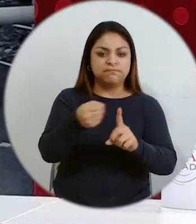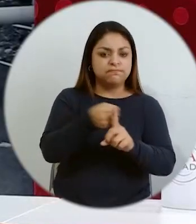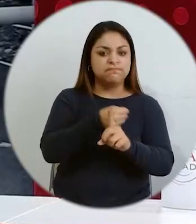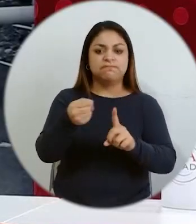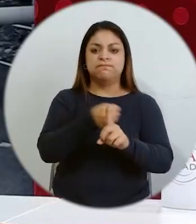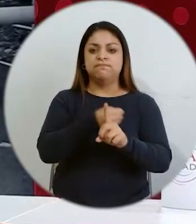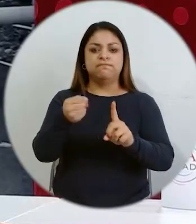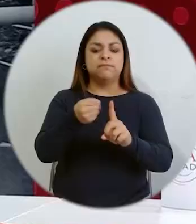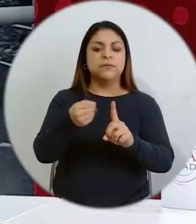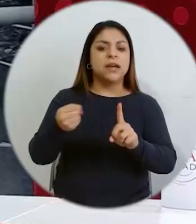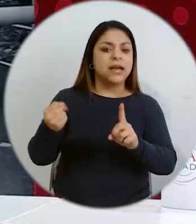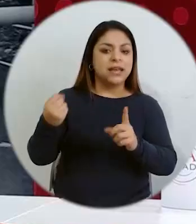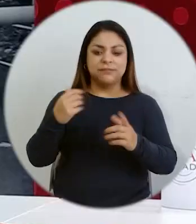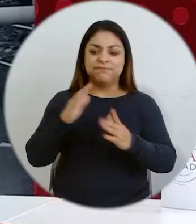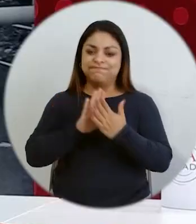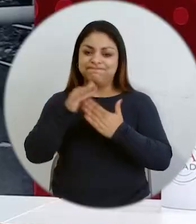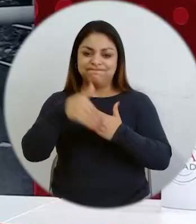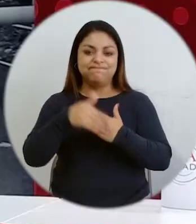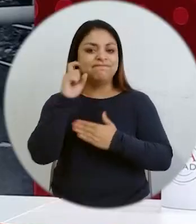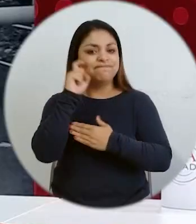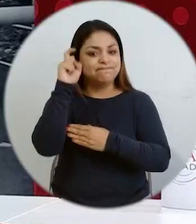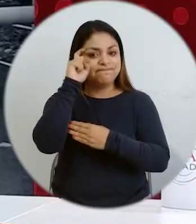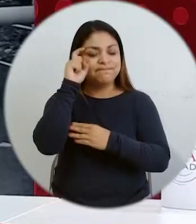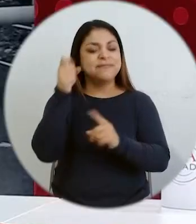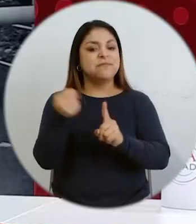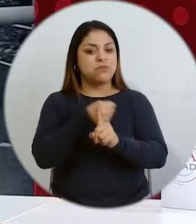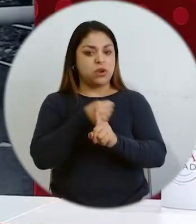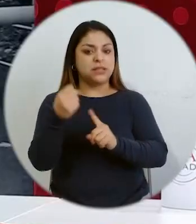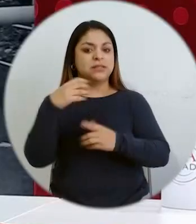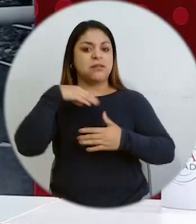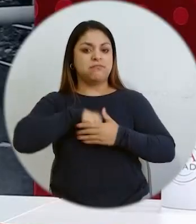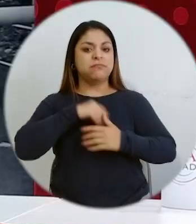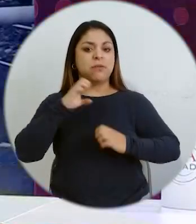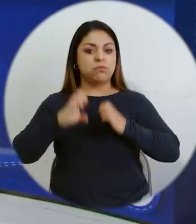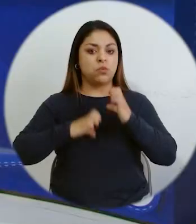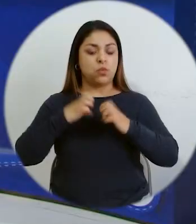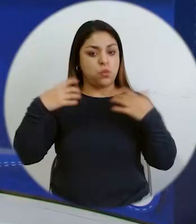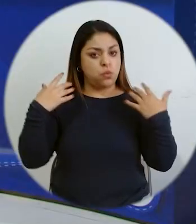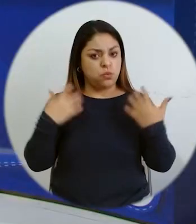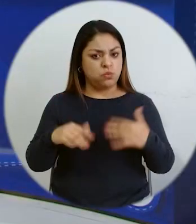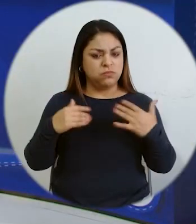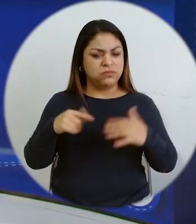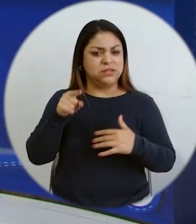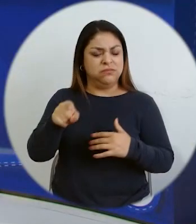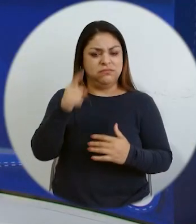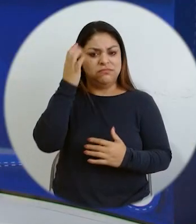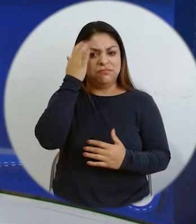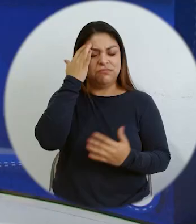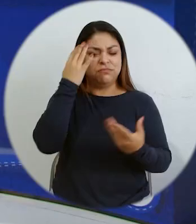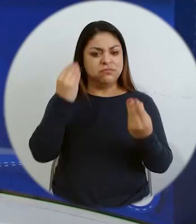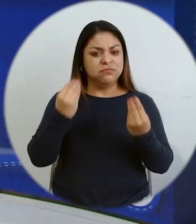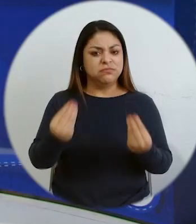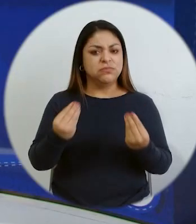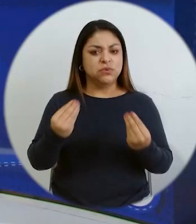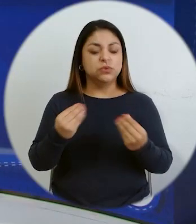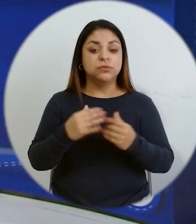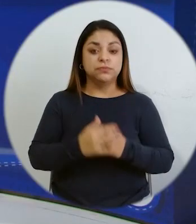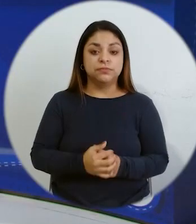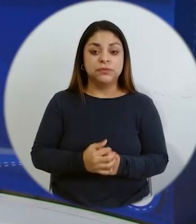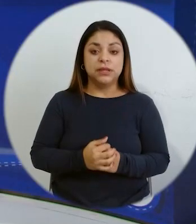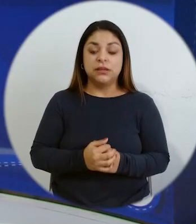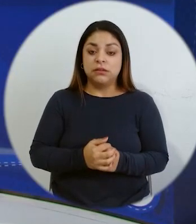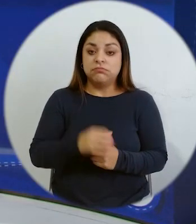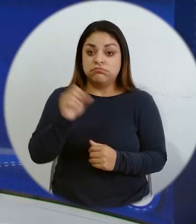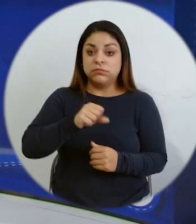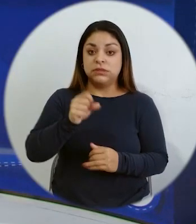emocional. Entonces sí, en definitiva, ¿verdad?, un panorama bastante preocupante. Como yo decía, sí, las instituciones han